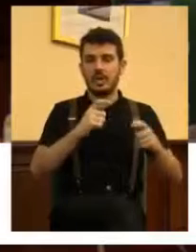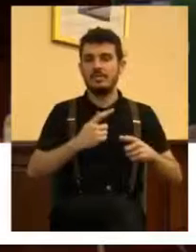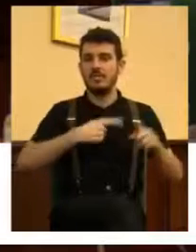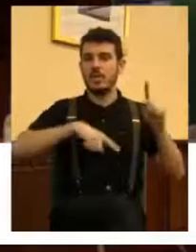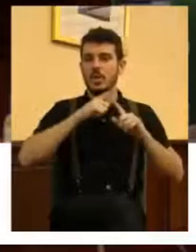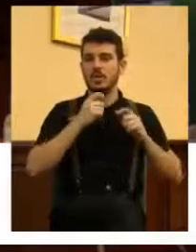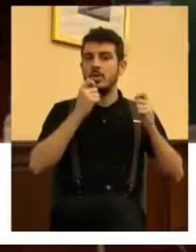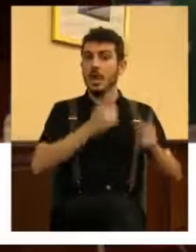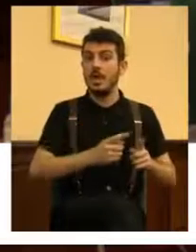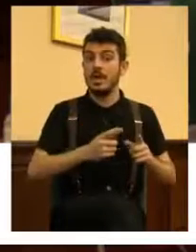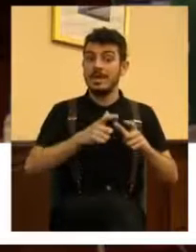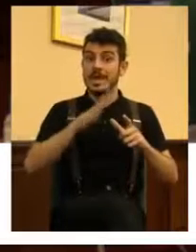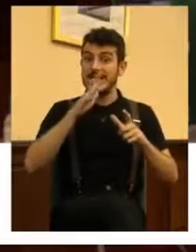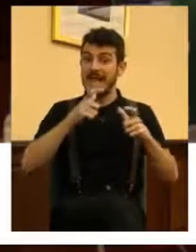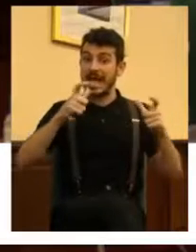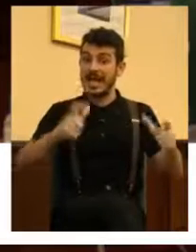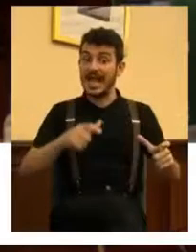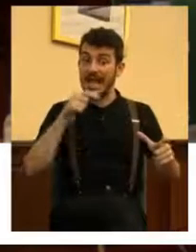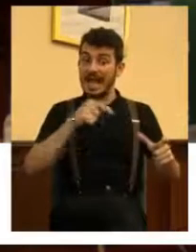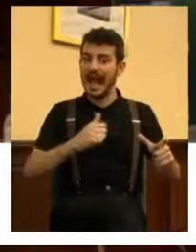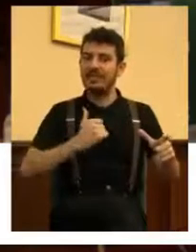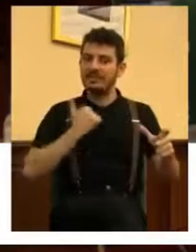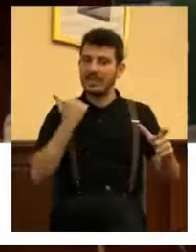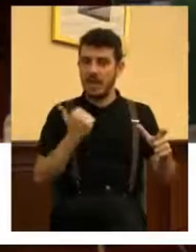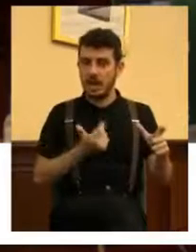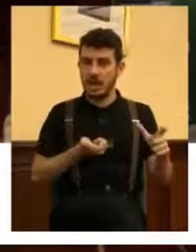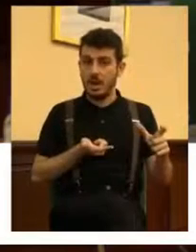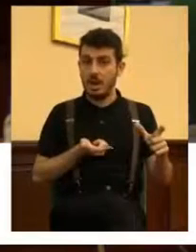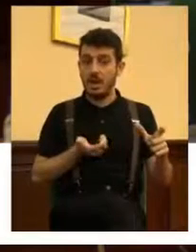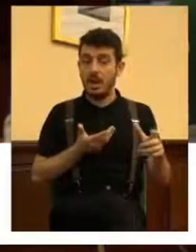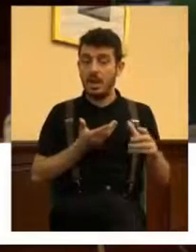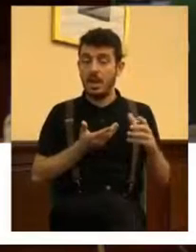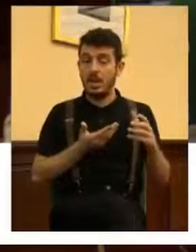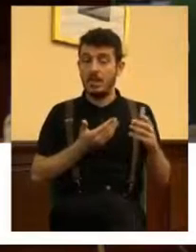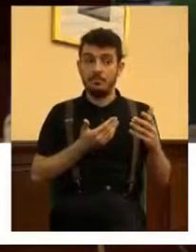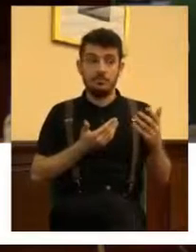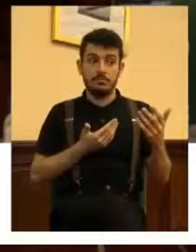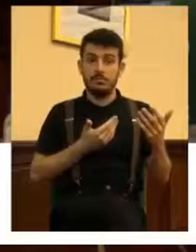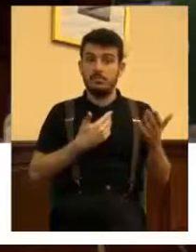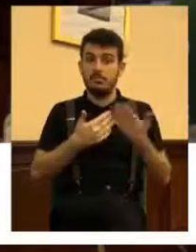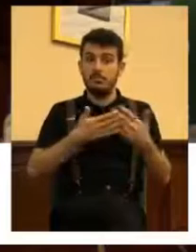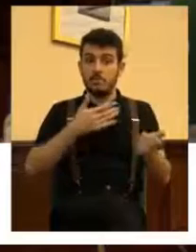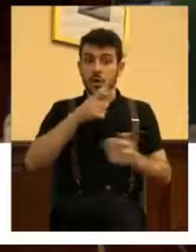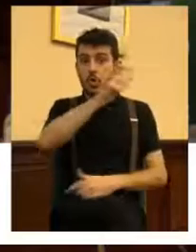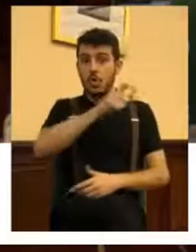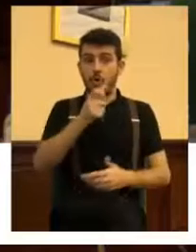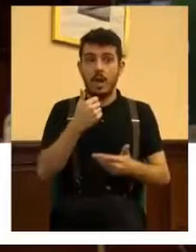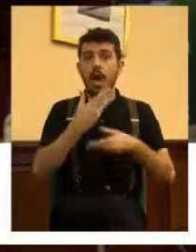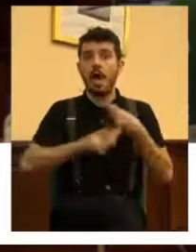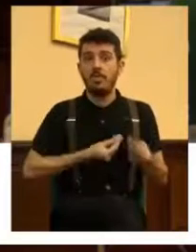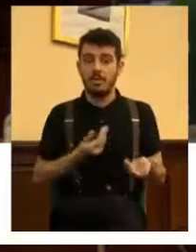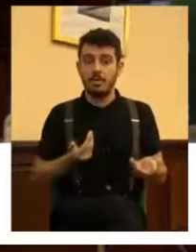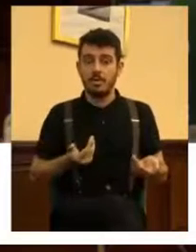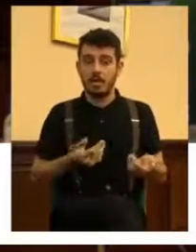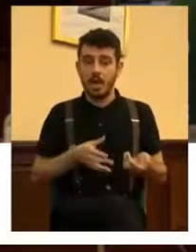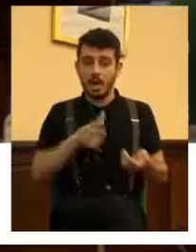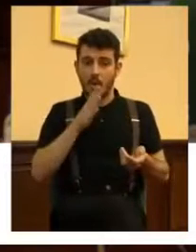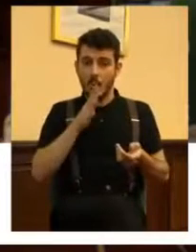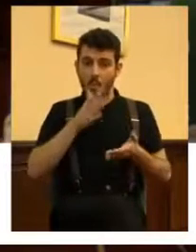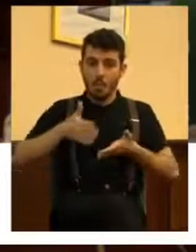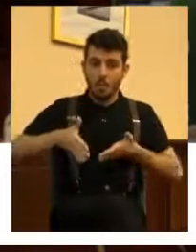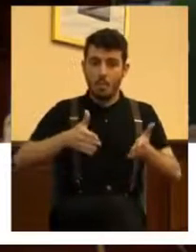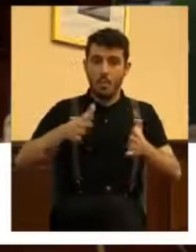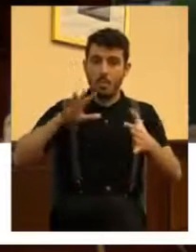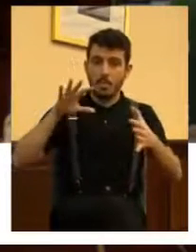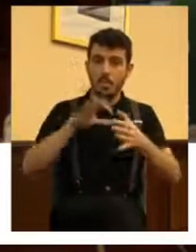Parque Natural del Soto es un estanque artificial, hecho por la mano humana. No responde al curso de un río